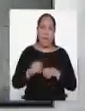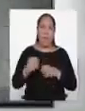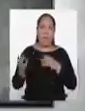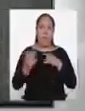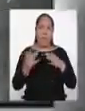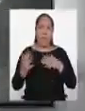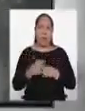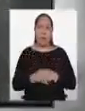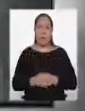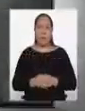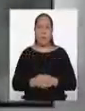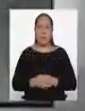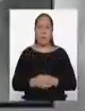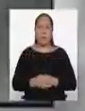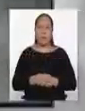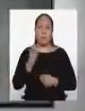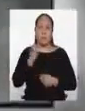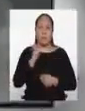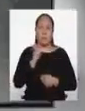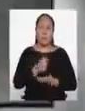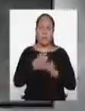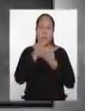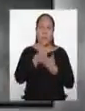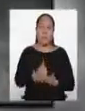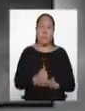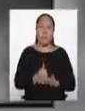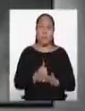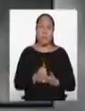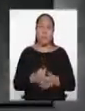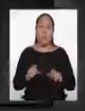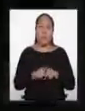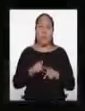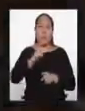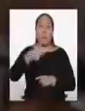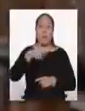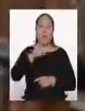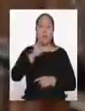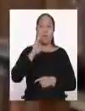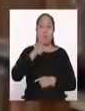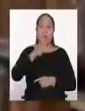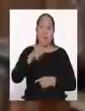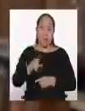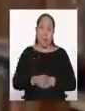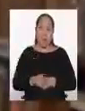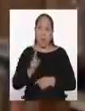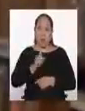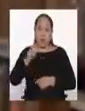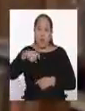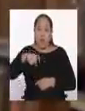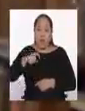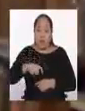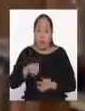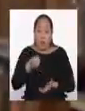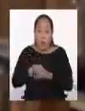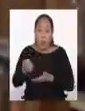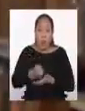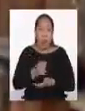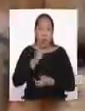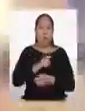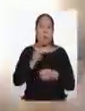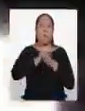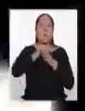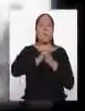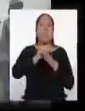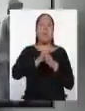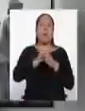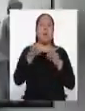desarrollo de las guerras. Y esto pues termina siendo muy útil el 41, ¿no? Y no solamente se trataba de comprar armamento, sino desarrollar ejercicios en el